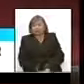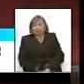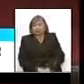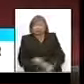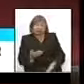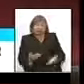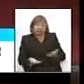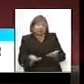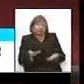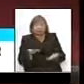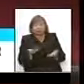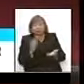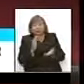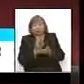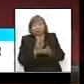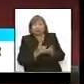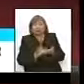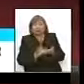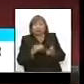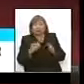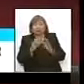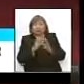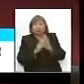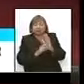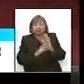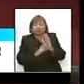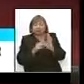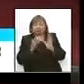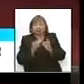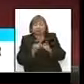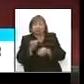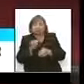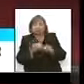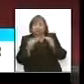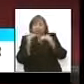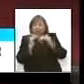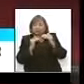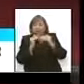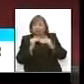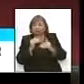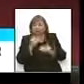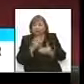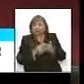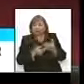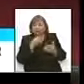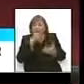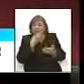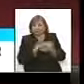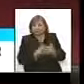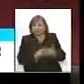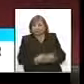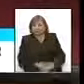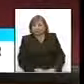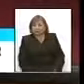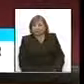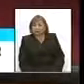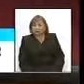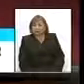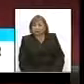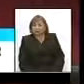Consideramos adicionalmente que parte también esencial de este proyecto es la alternancia y paridad de género, lo cual no está mal, está bien, pero eso no es la esencia de este